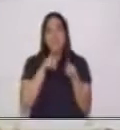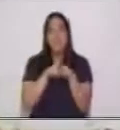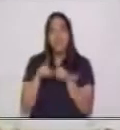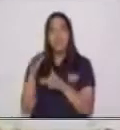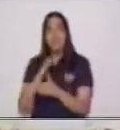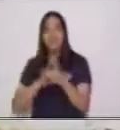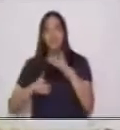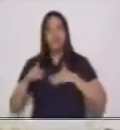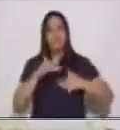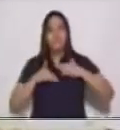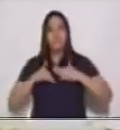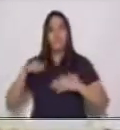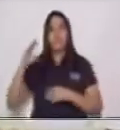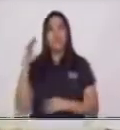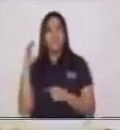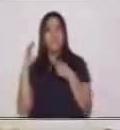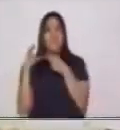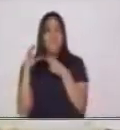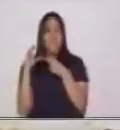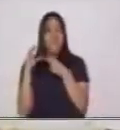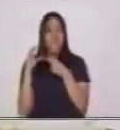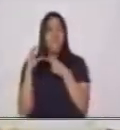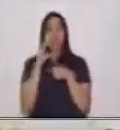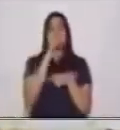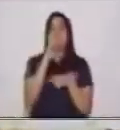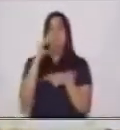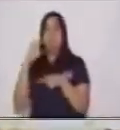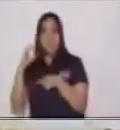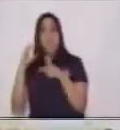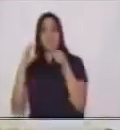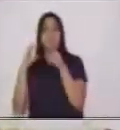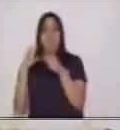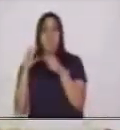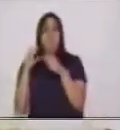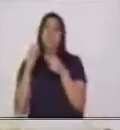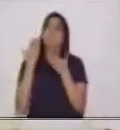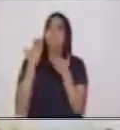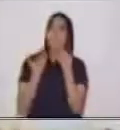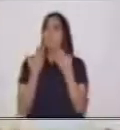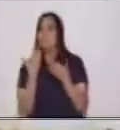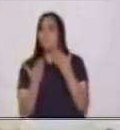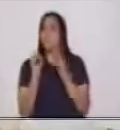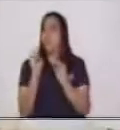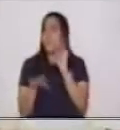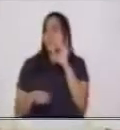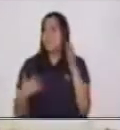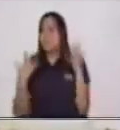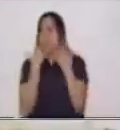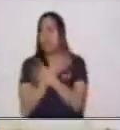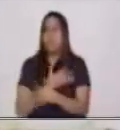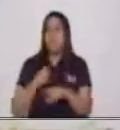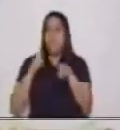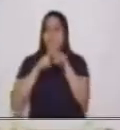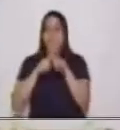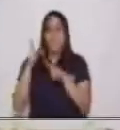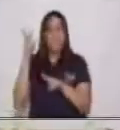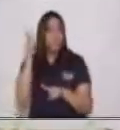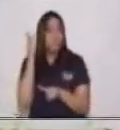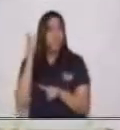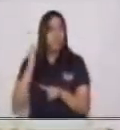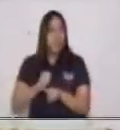C. Cuando usamos la doble C, puede en algún momento confundirse con el sonido de la X, pero